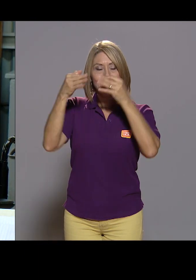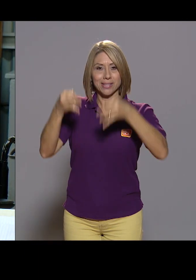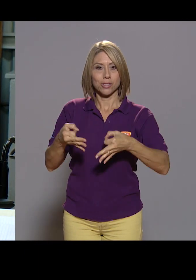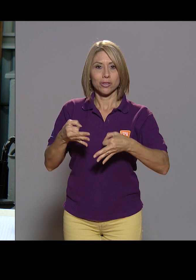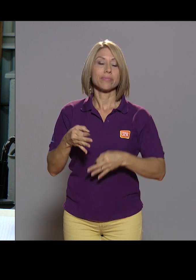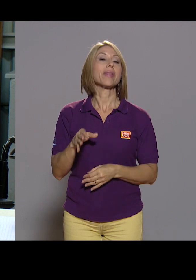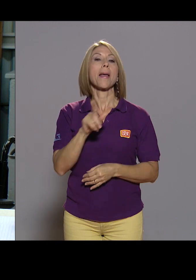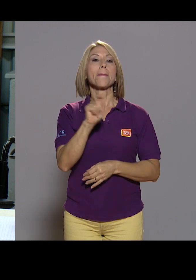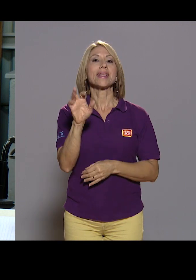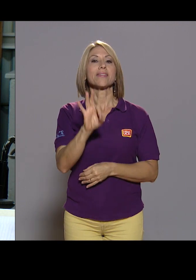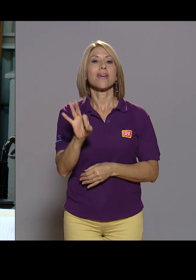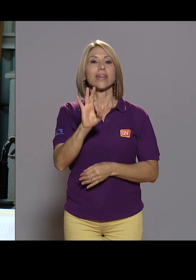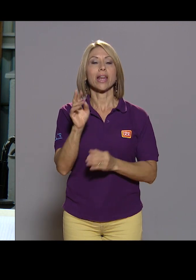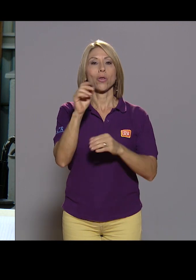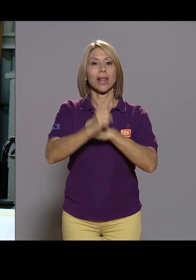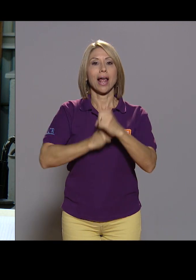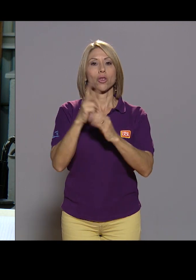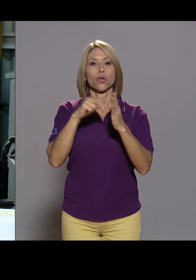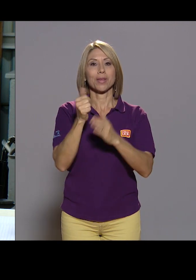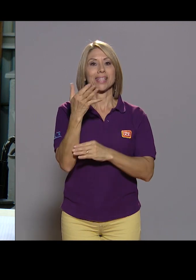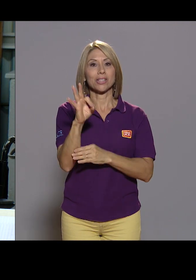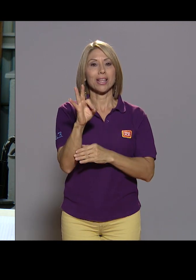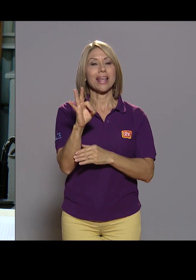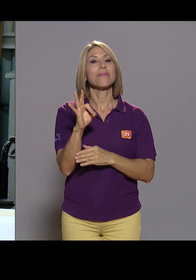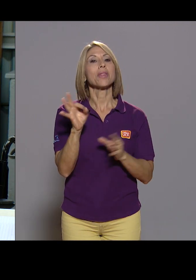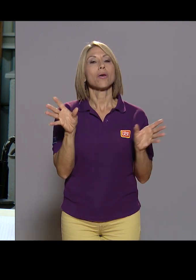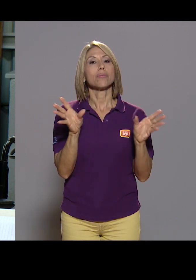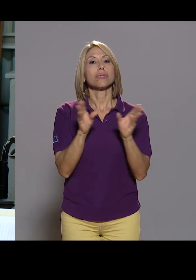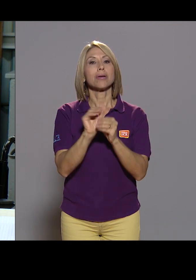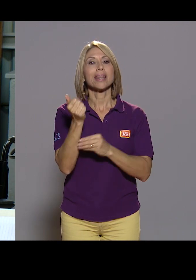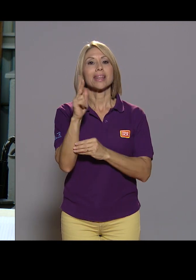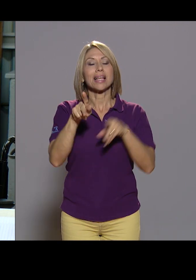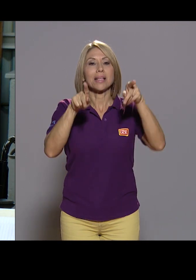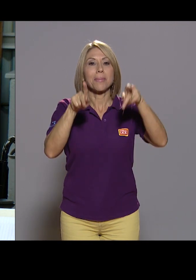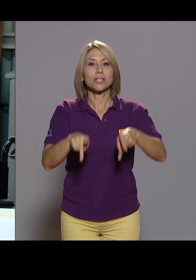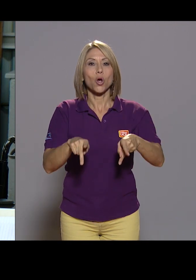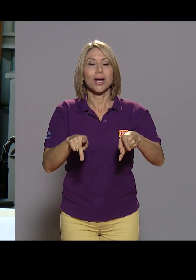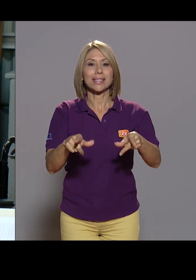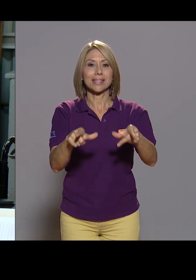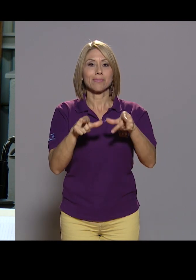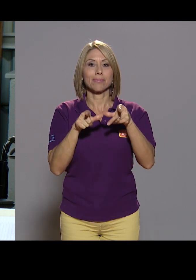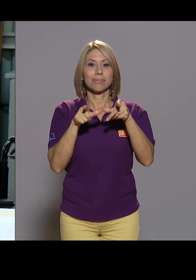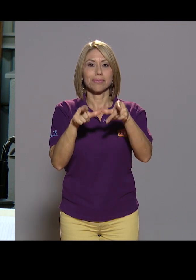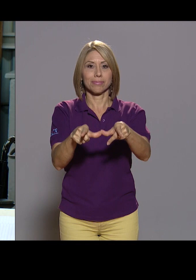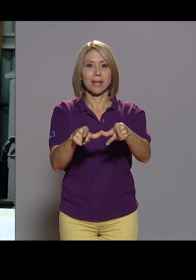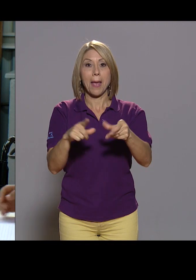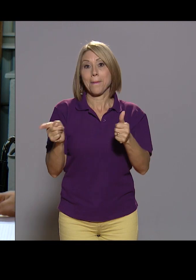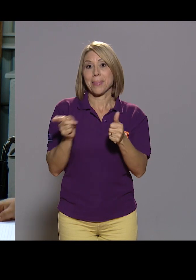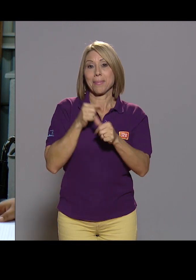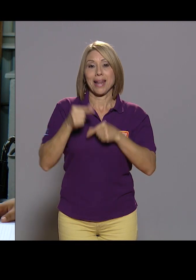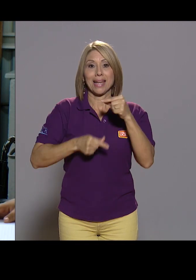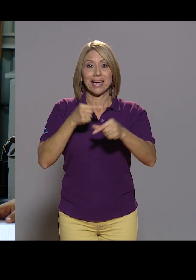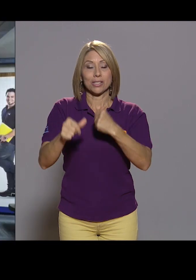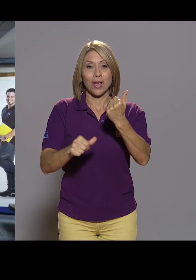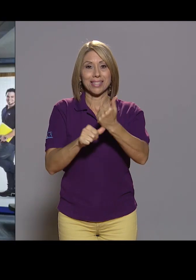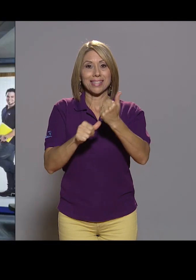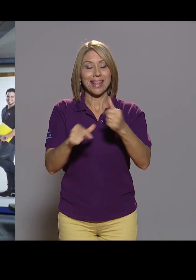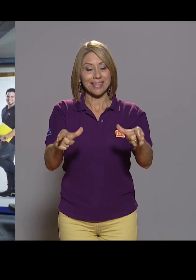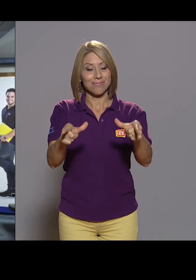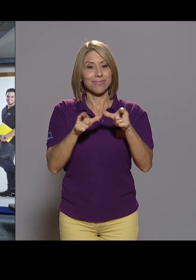En febrero de 2019 se graduaron 13 personas que conforman la primera generación de asistentes certificados por el